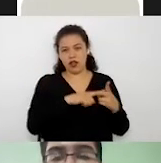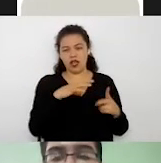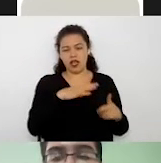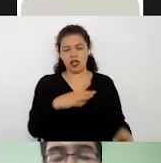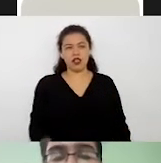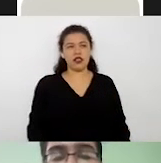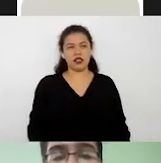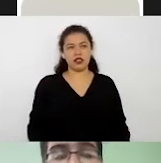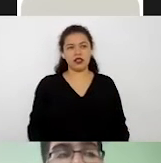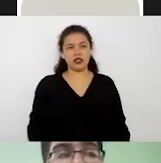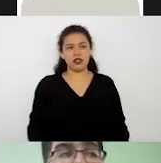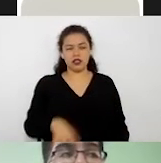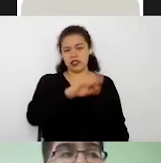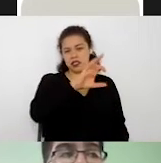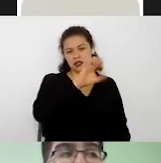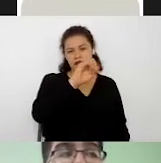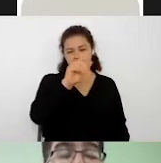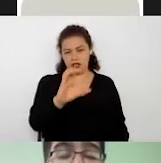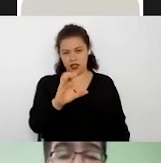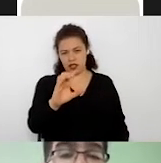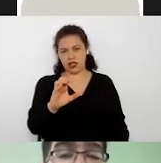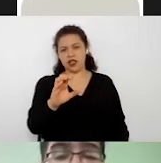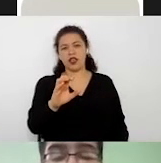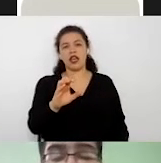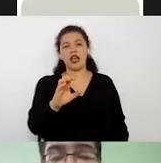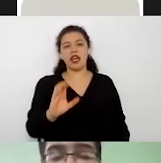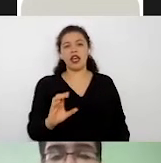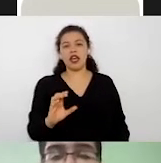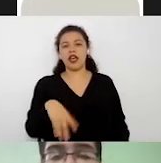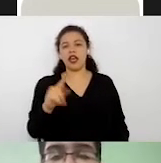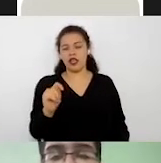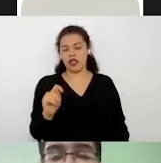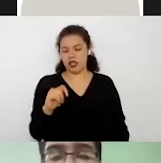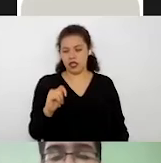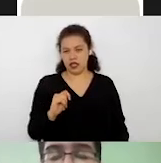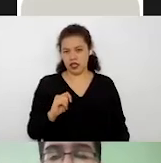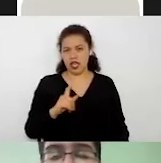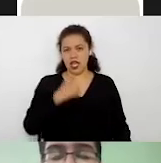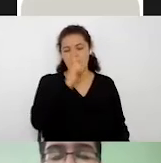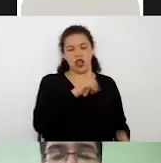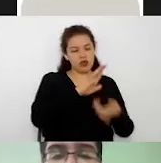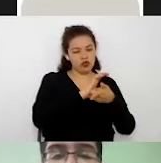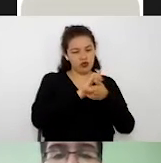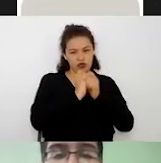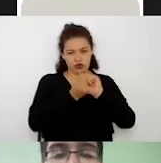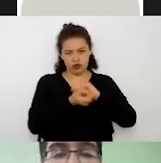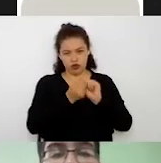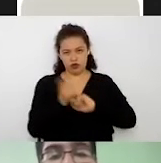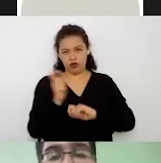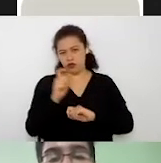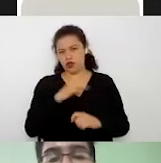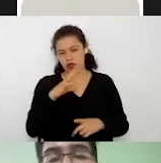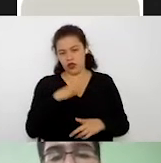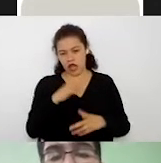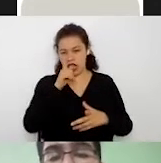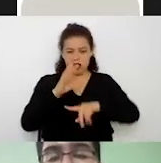de CFE, en transformadores que luego llegan a ver en algunos edificios cuando tienen subestaciones.